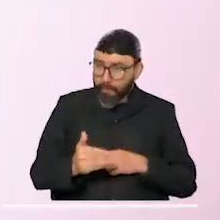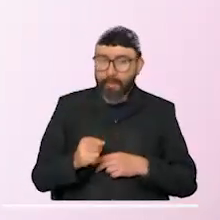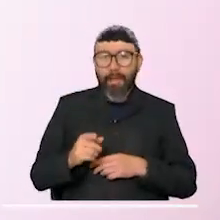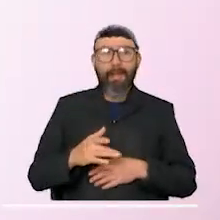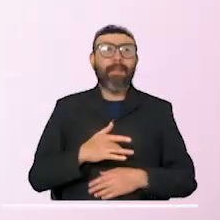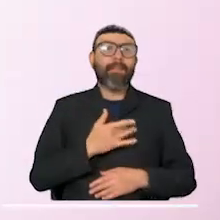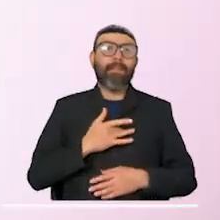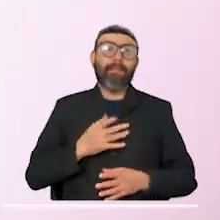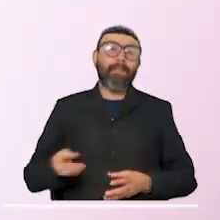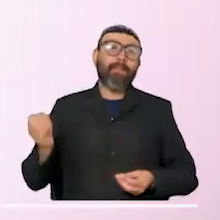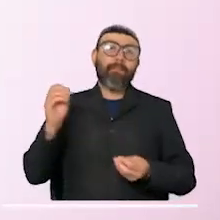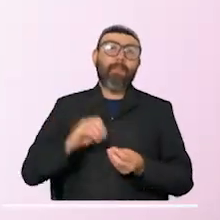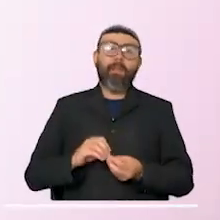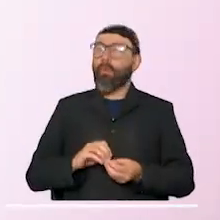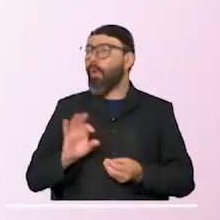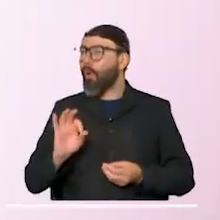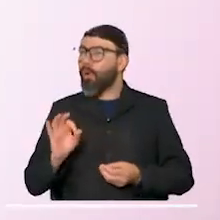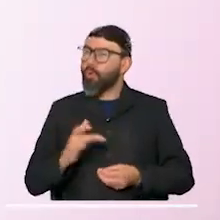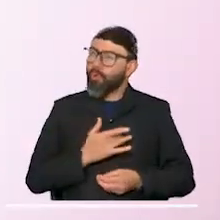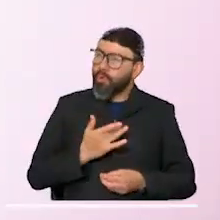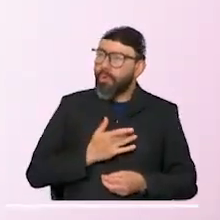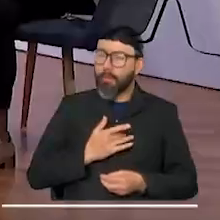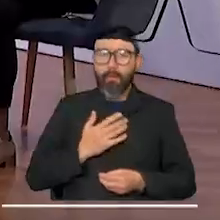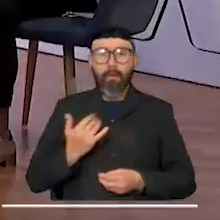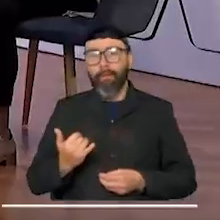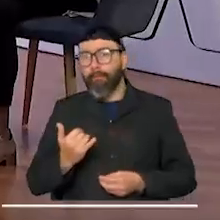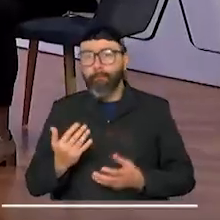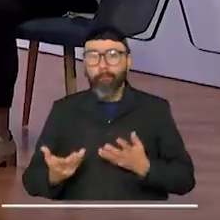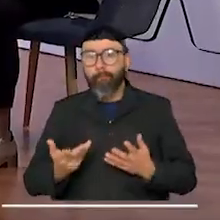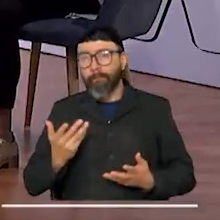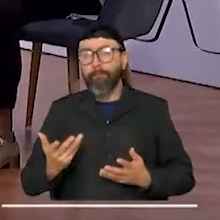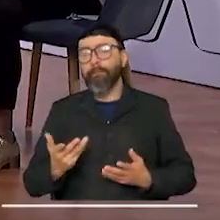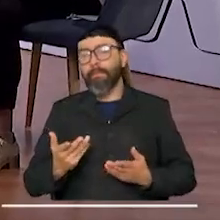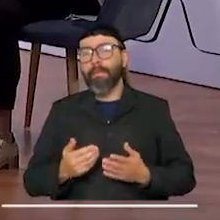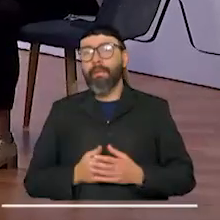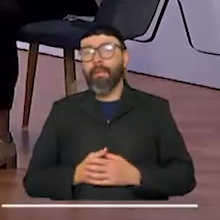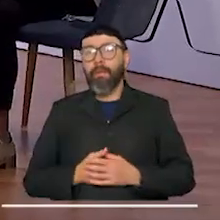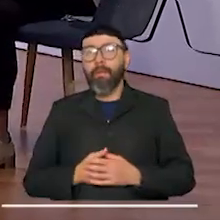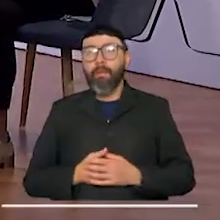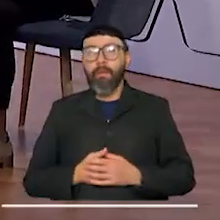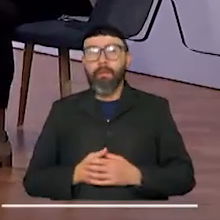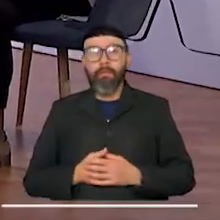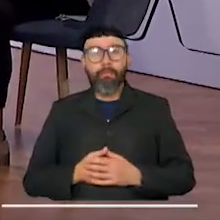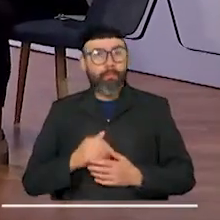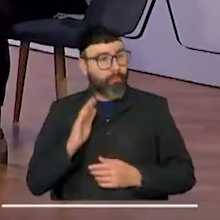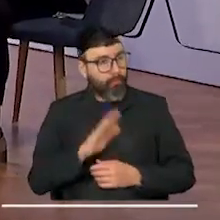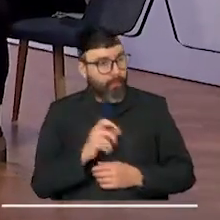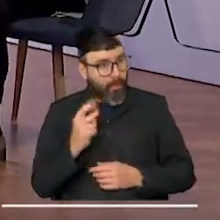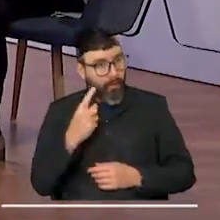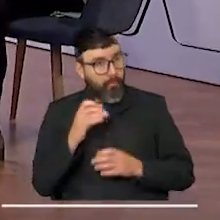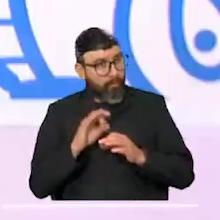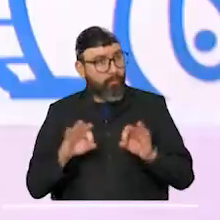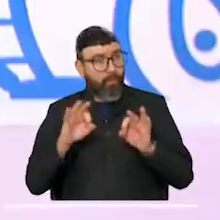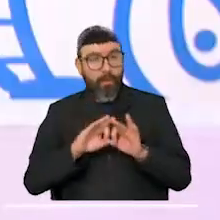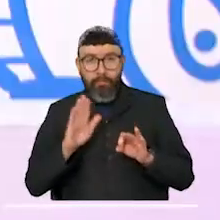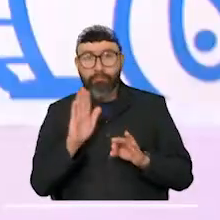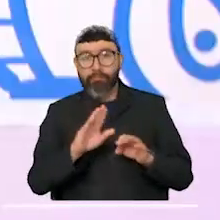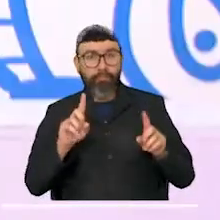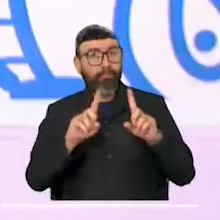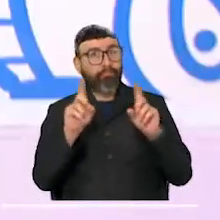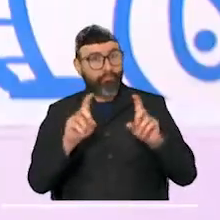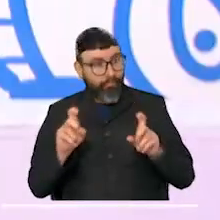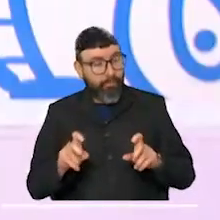más atracción O solamente lo está haciendo por explorar una relación con una persona del mismo sexo Me parece muy importante hablar de estos temas porque también